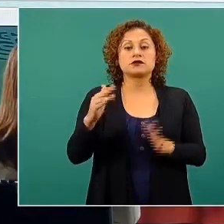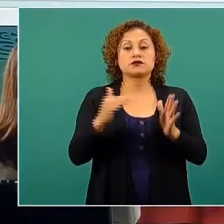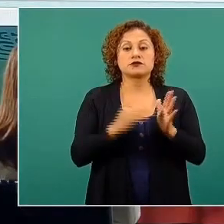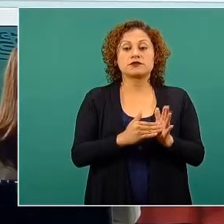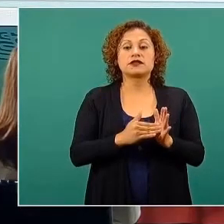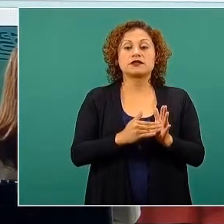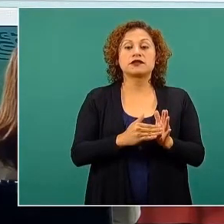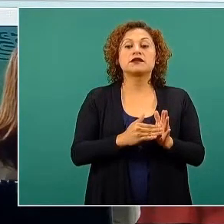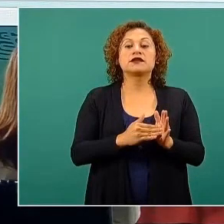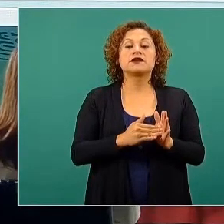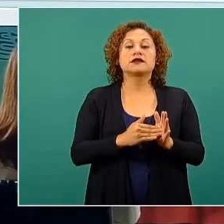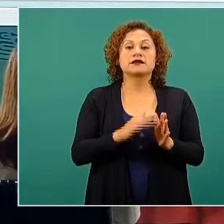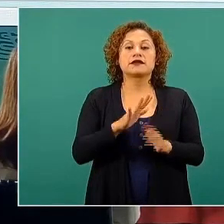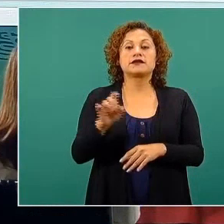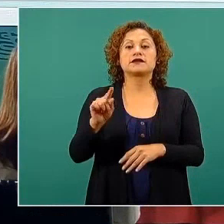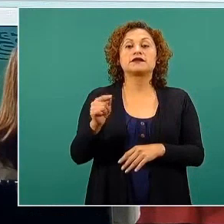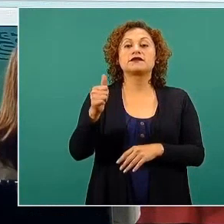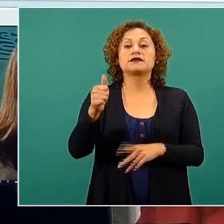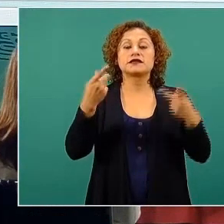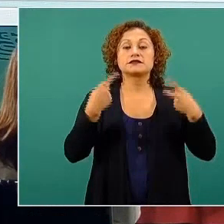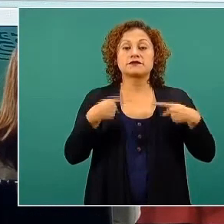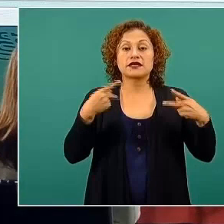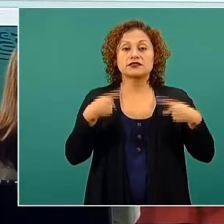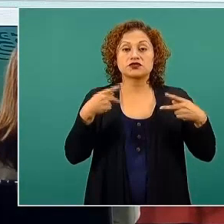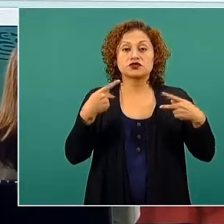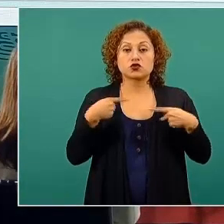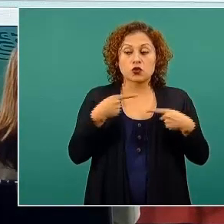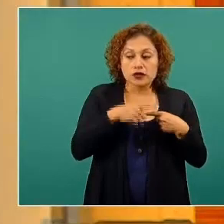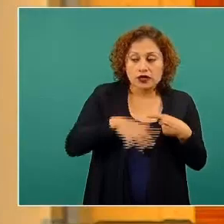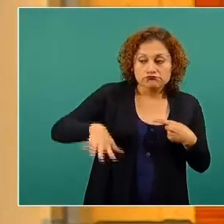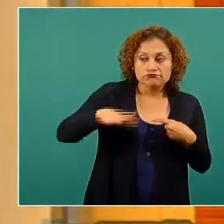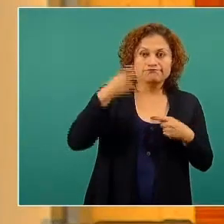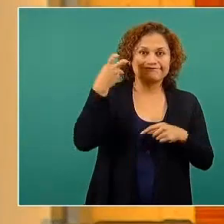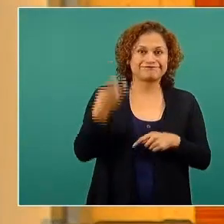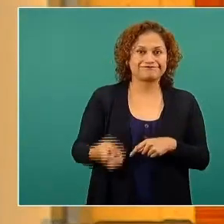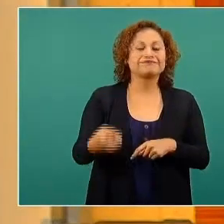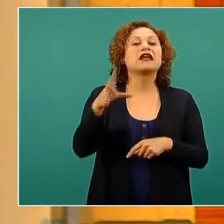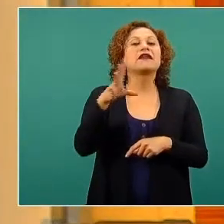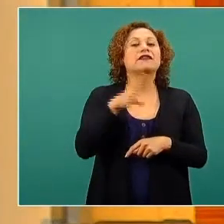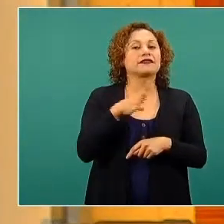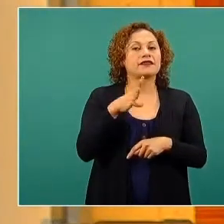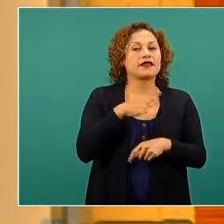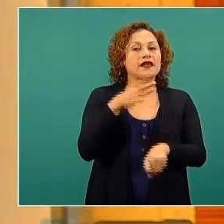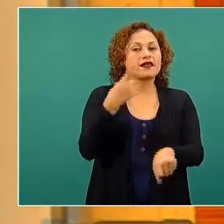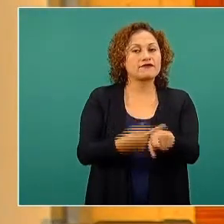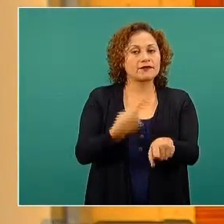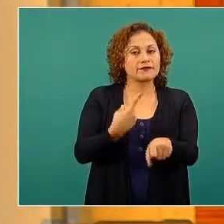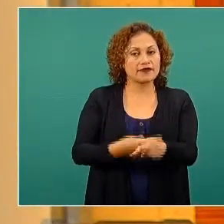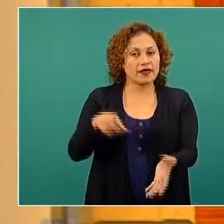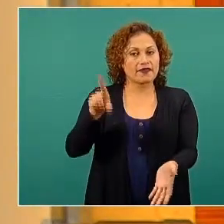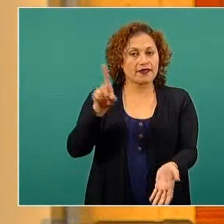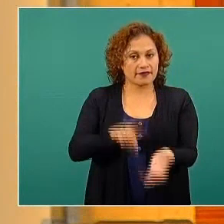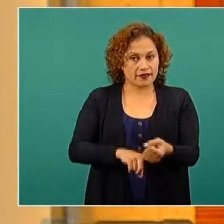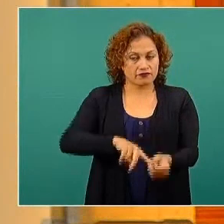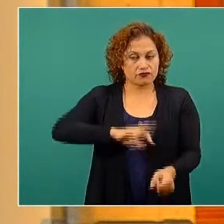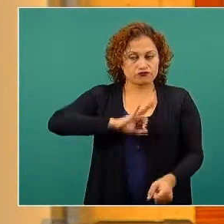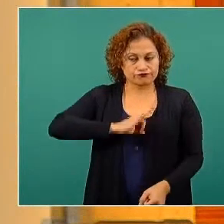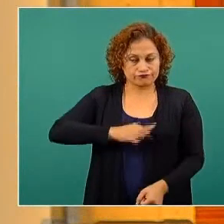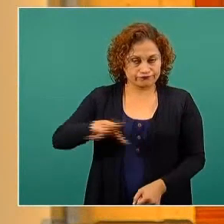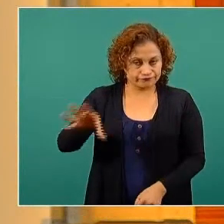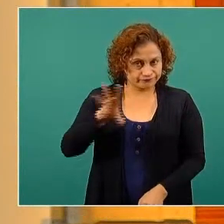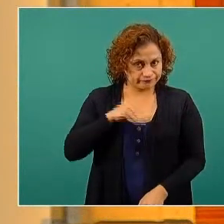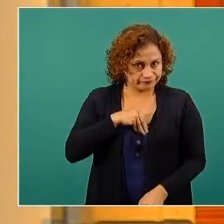2.548.676 personas que se estima tengan o hayan tenido la infección por el virus SARS-CoV-2, de las